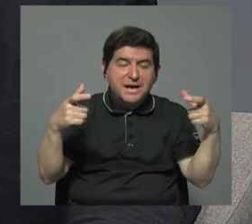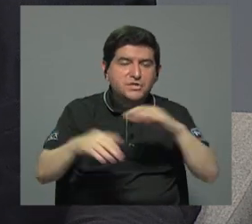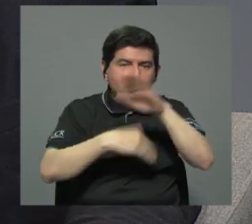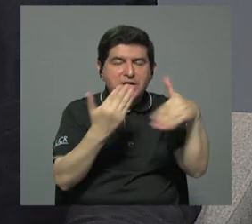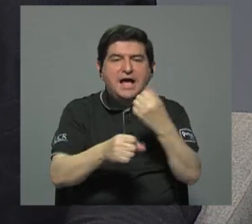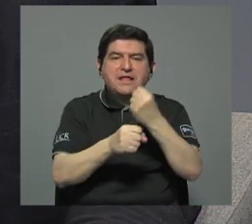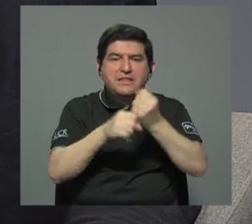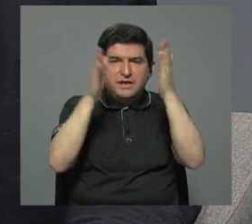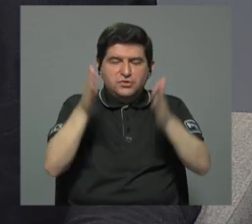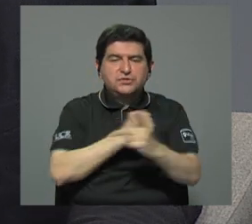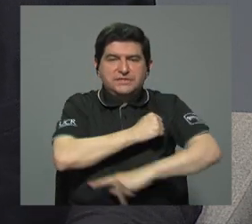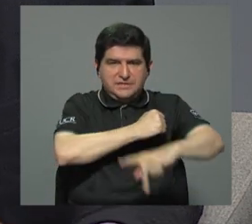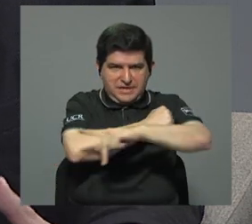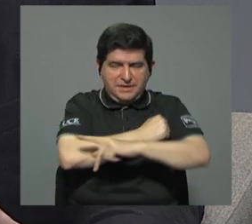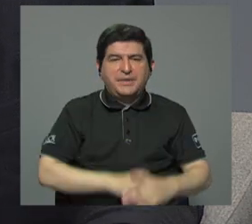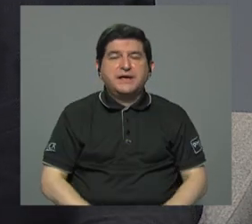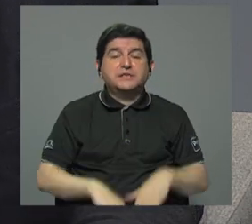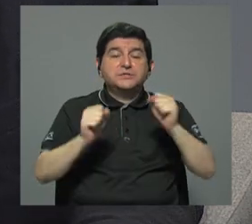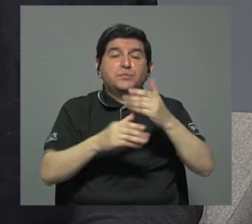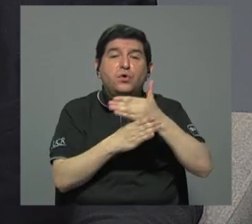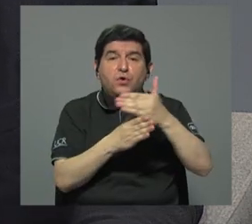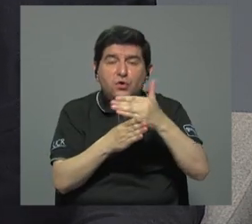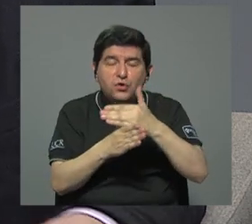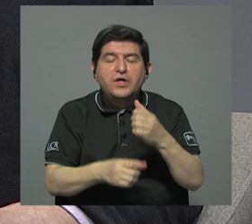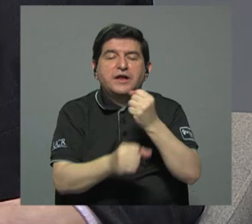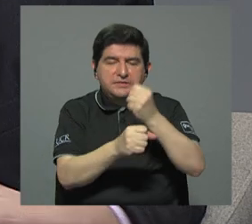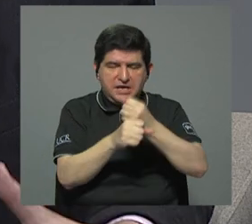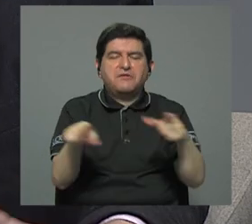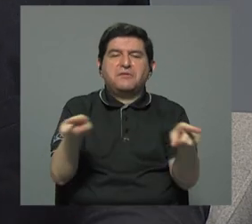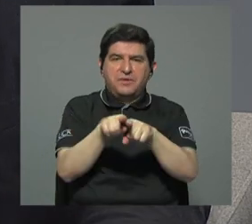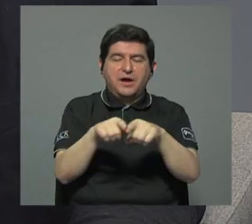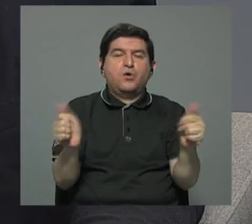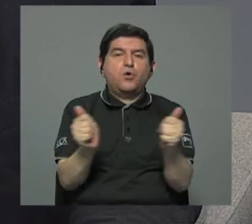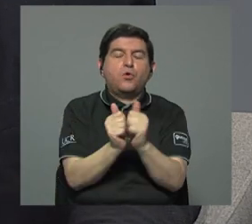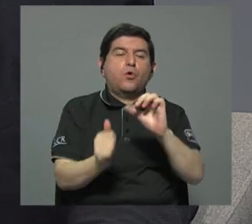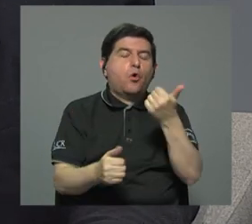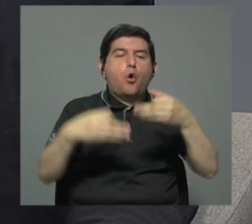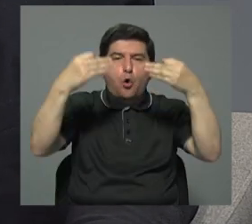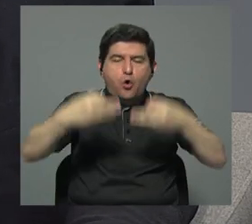los trabajadores de este país, para repartir puestos de trabajo, junto con otras